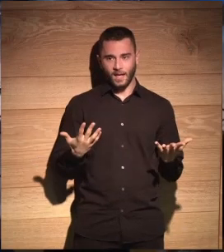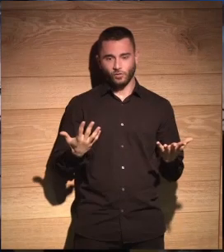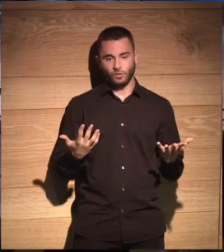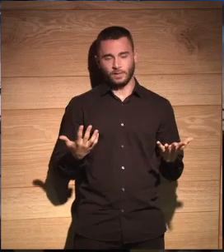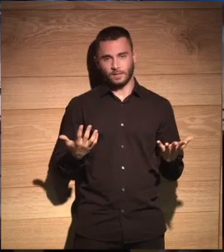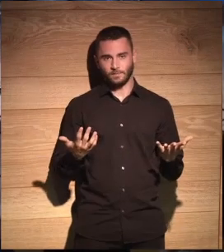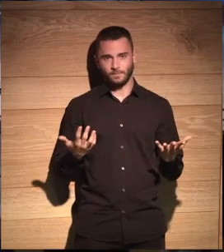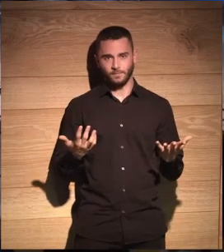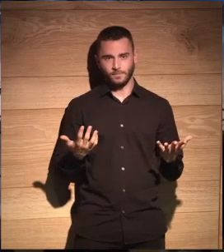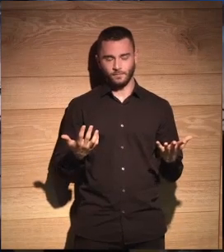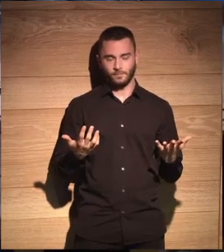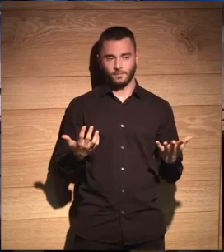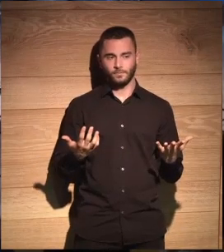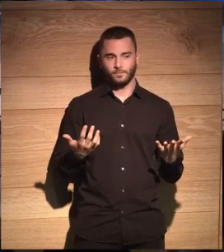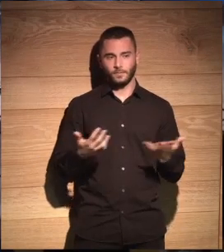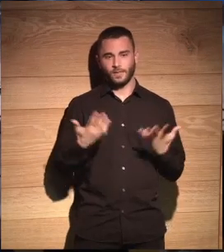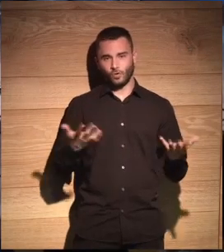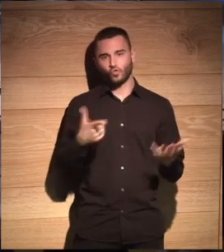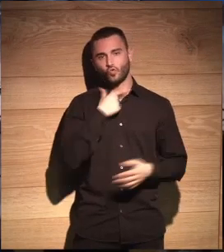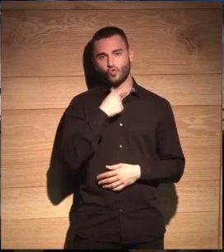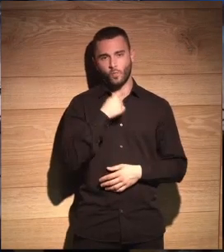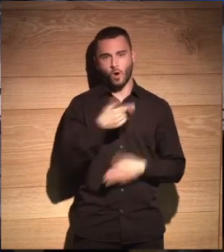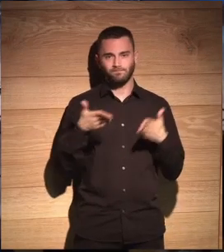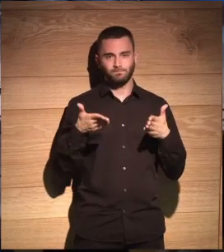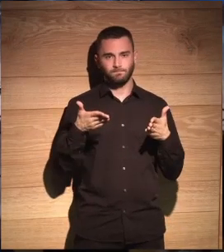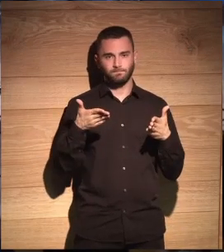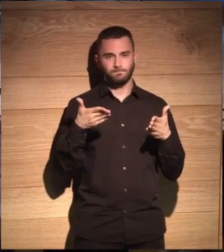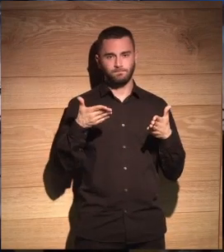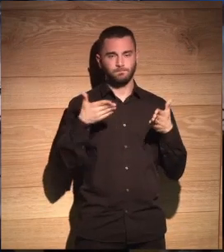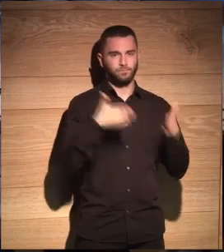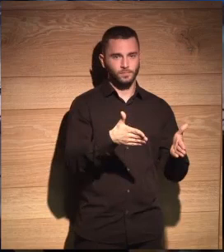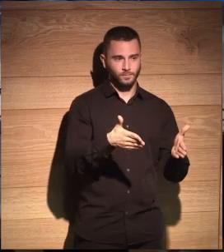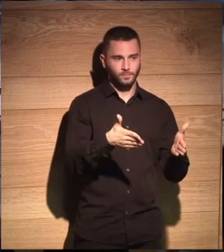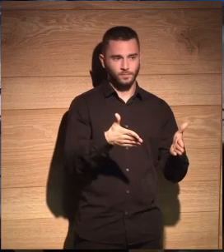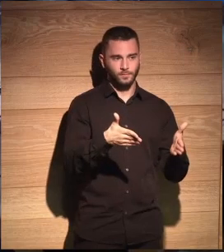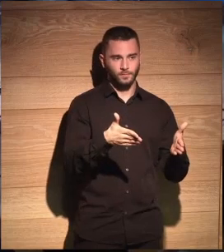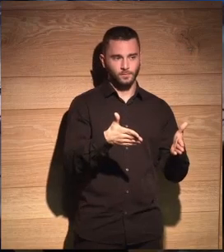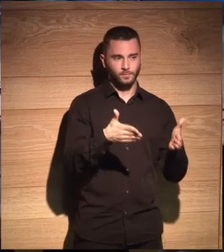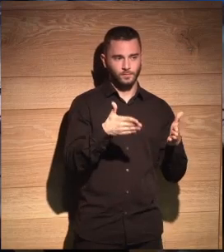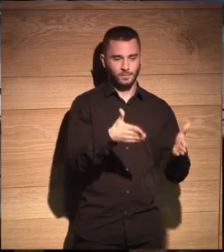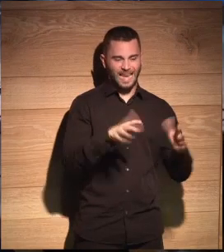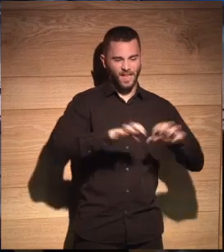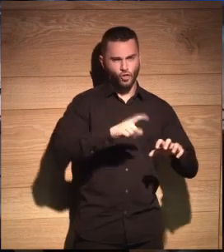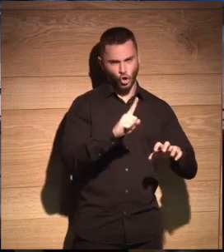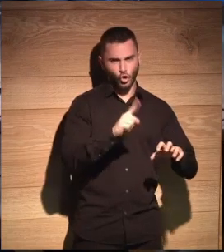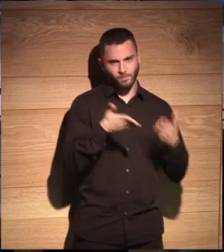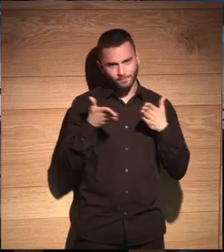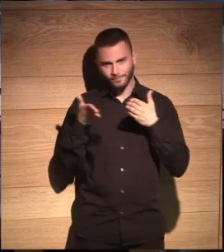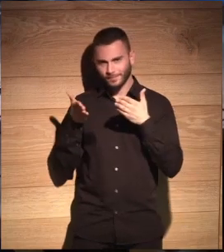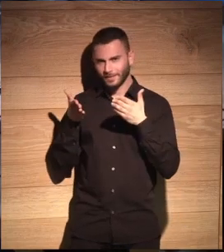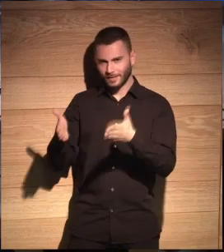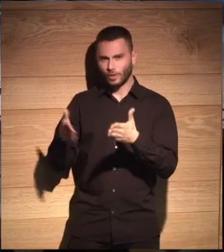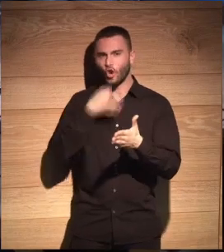sí que tenemos. Hay un humor más basado en la. Más que en la acción, en